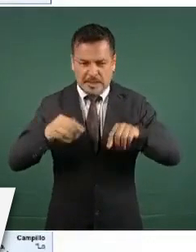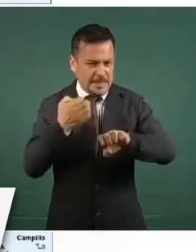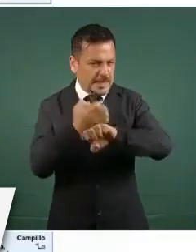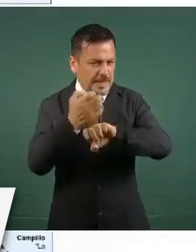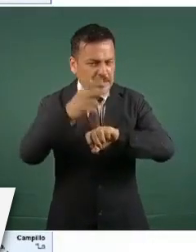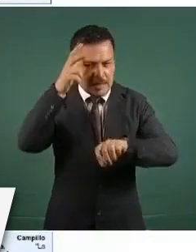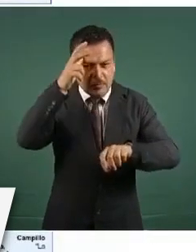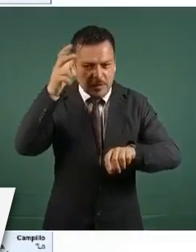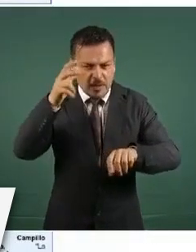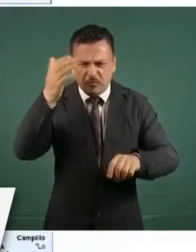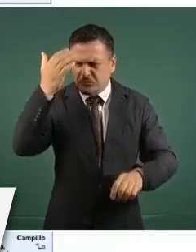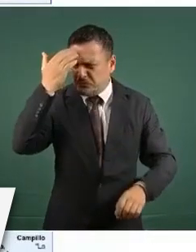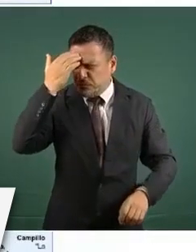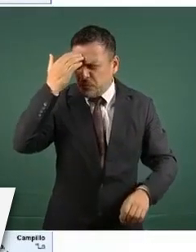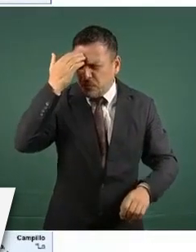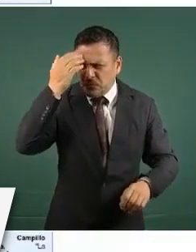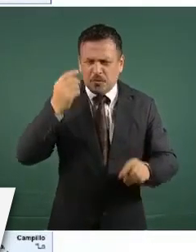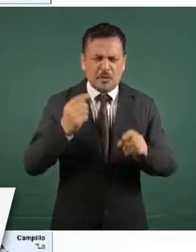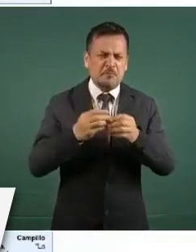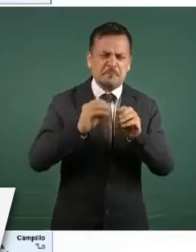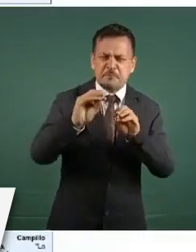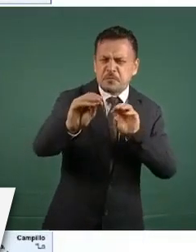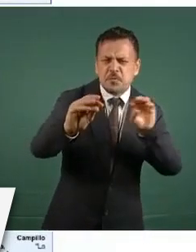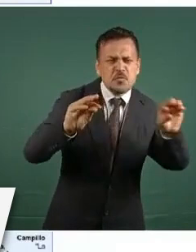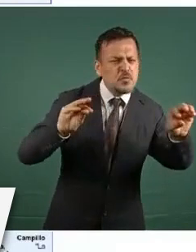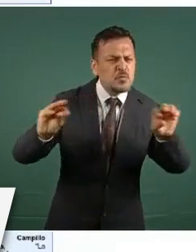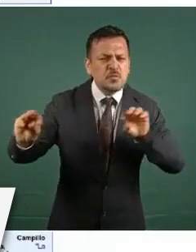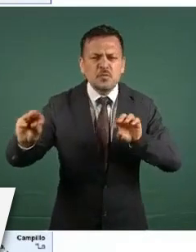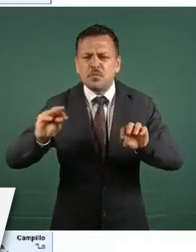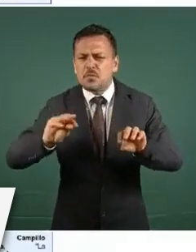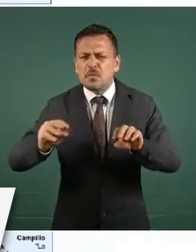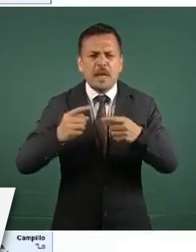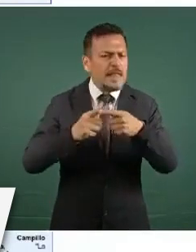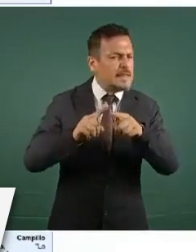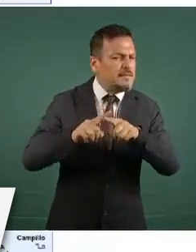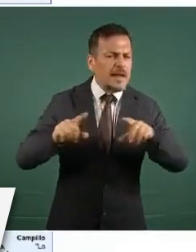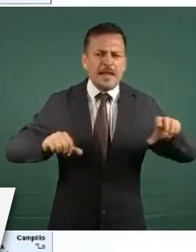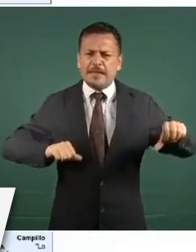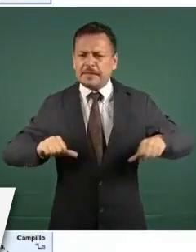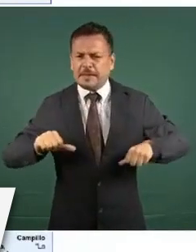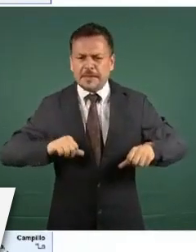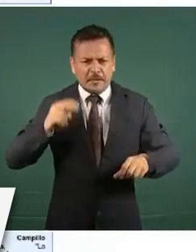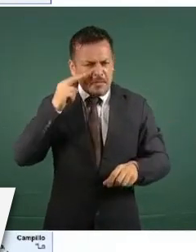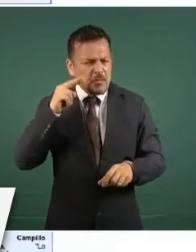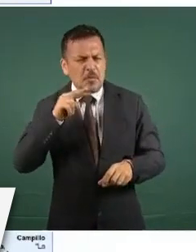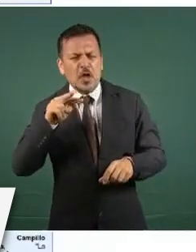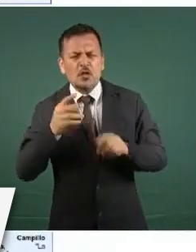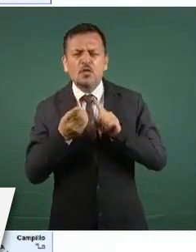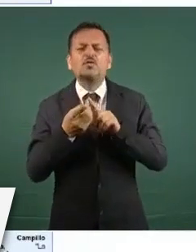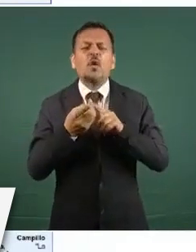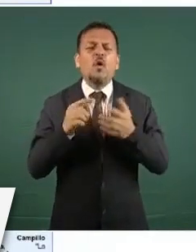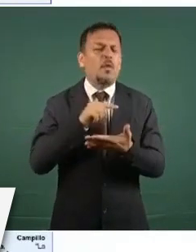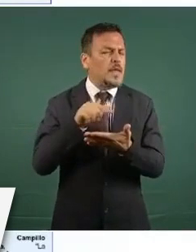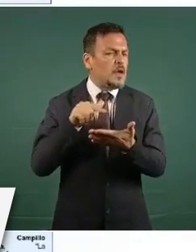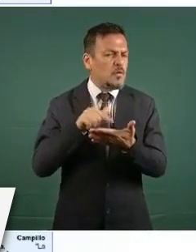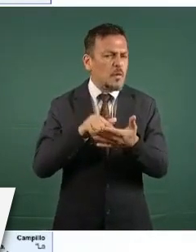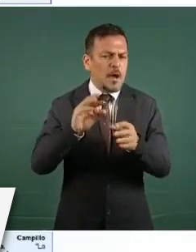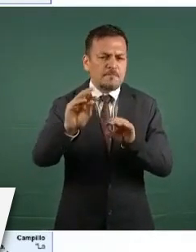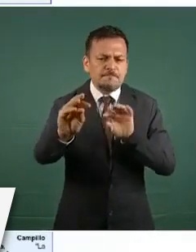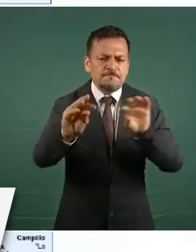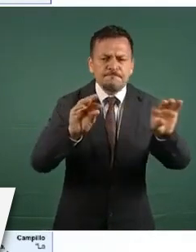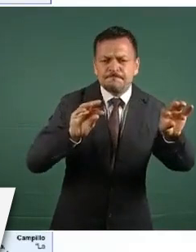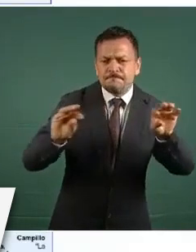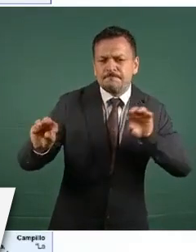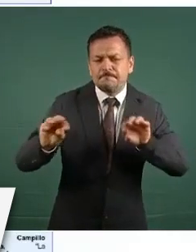conociendo una buena parte de esta actividad en los territorios en los que se desempeñan logramos